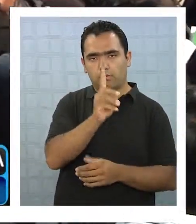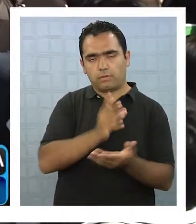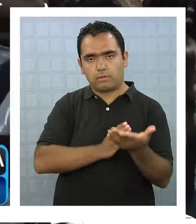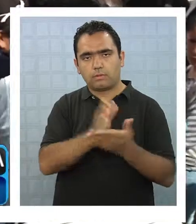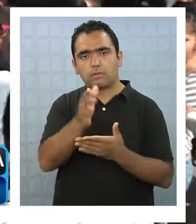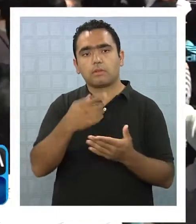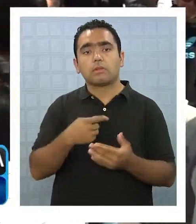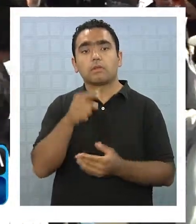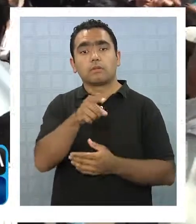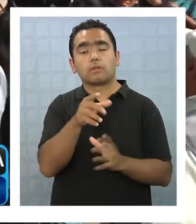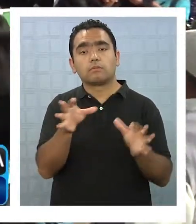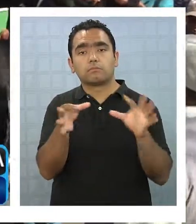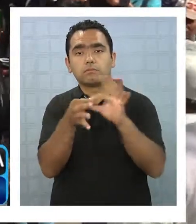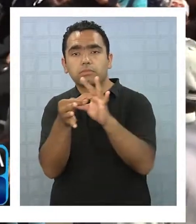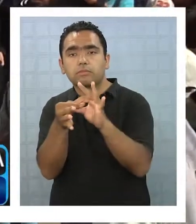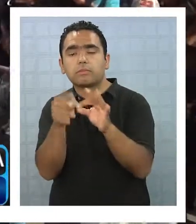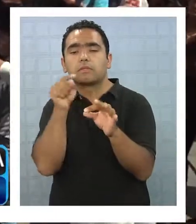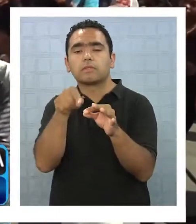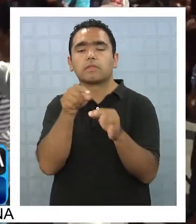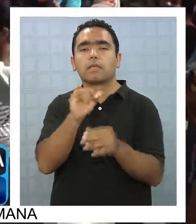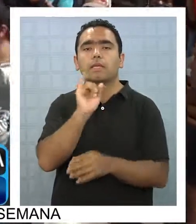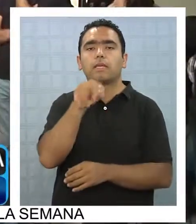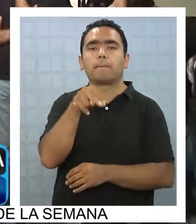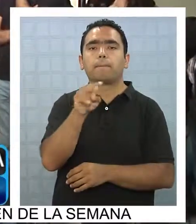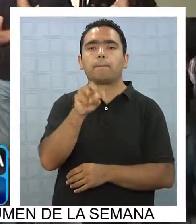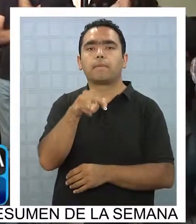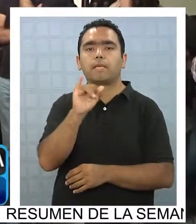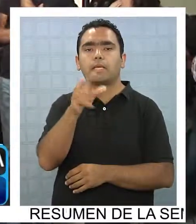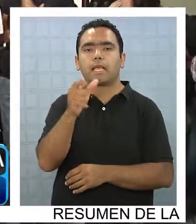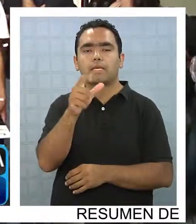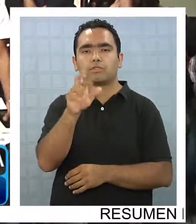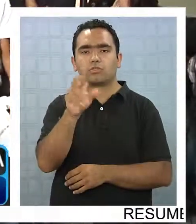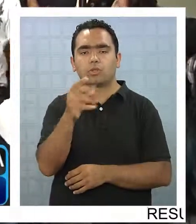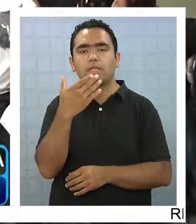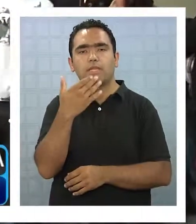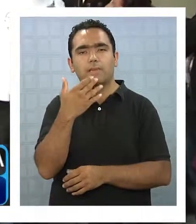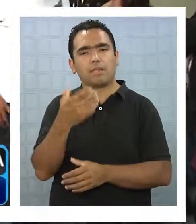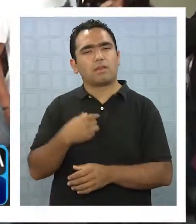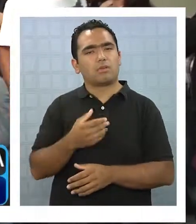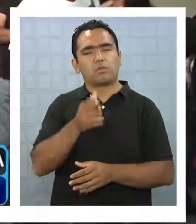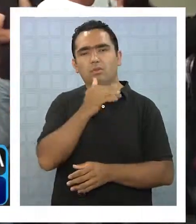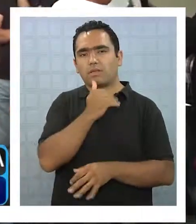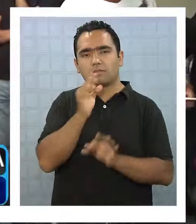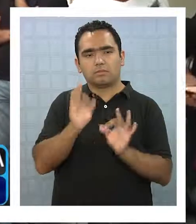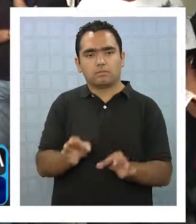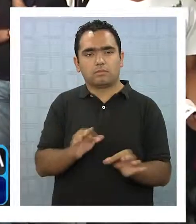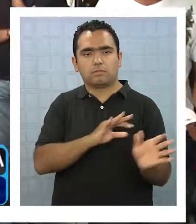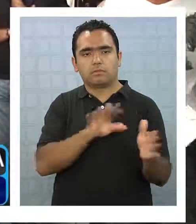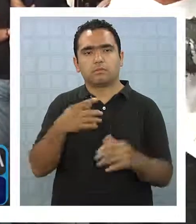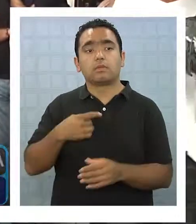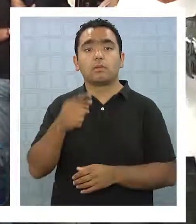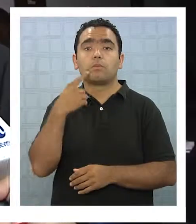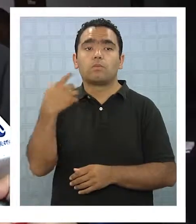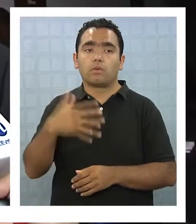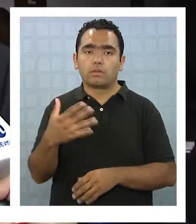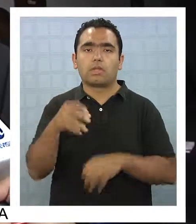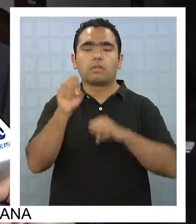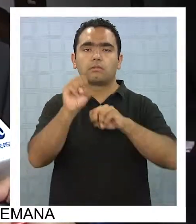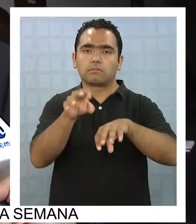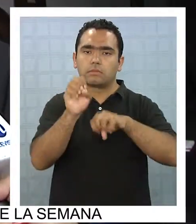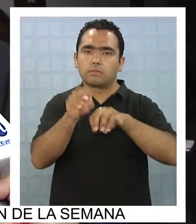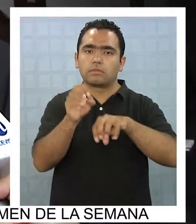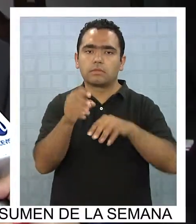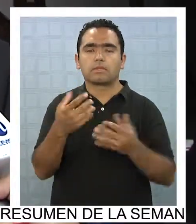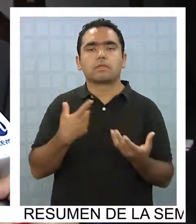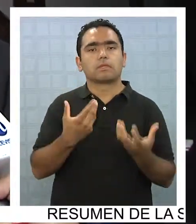establece con este crecimiento es inmigración e inseguridad. Aquí hay una importante labor de capacitación, una